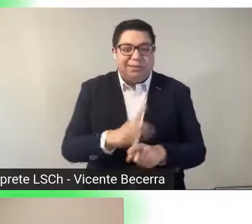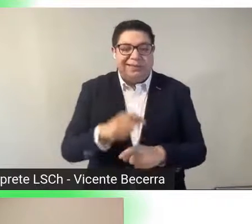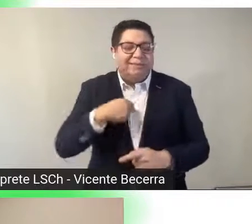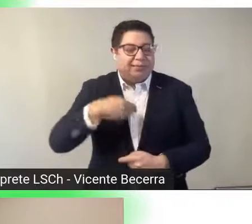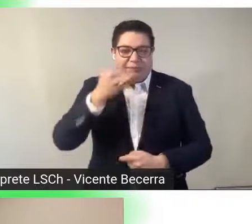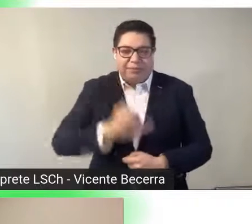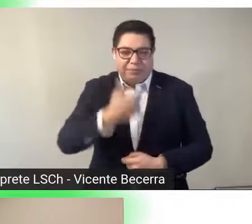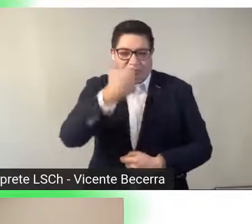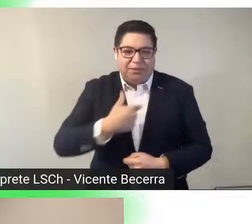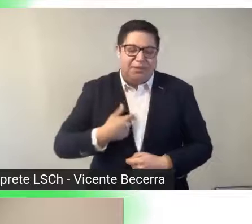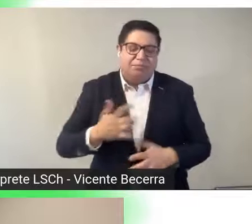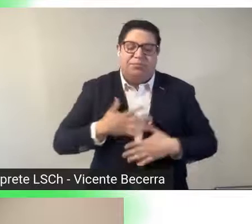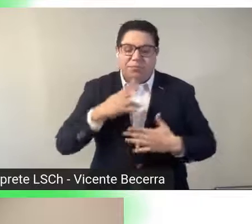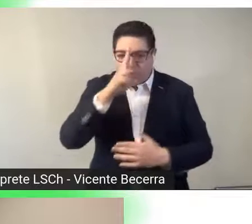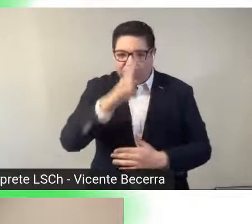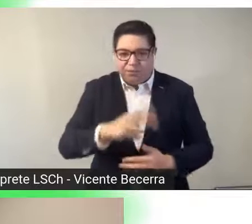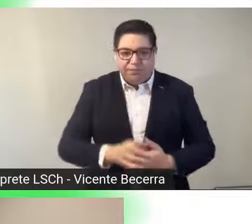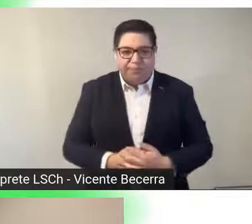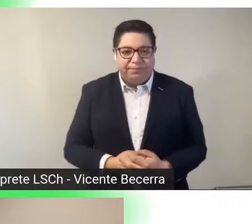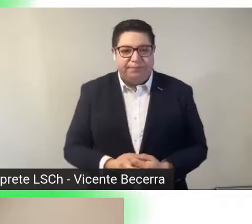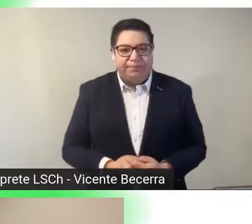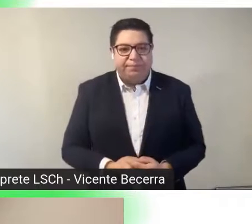va a ser un honor.